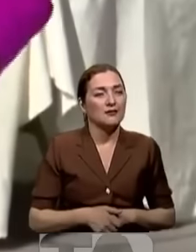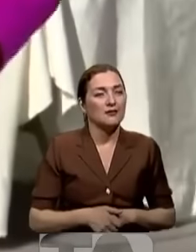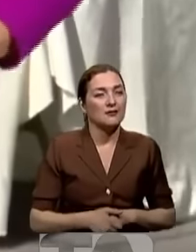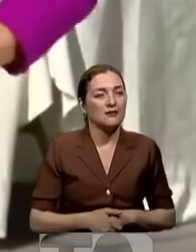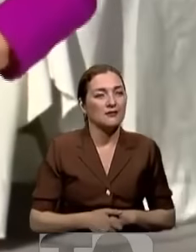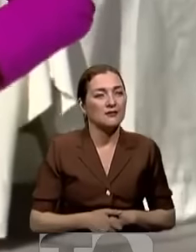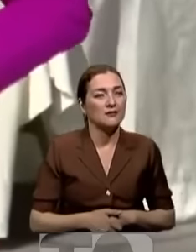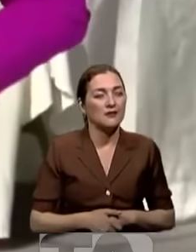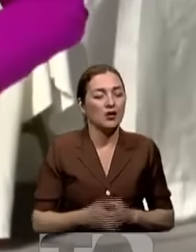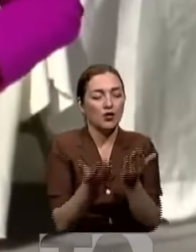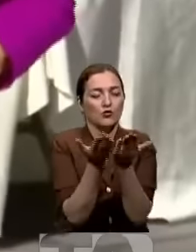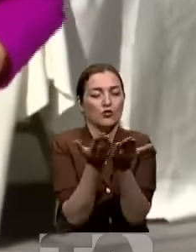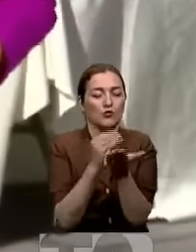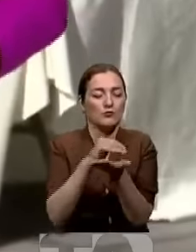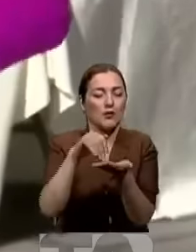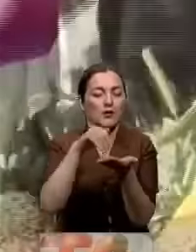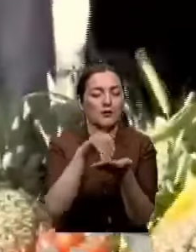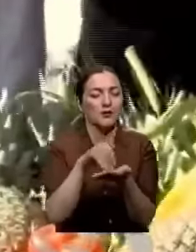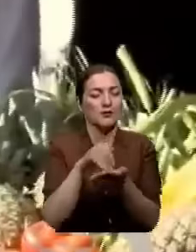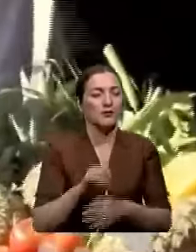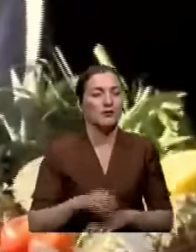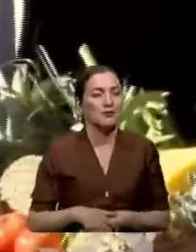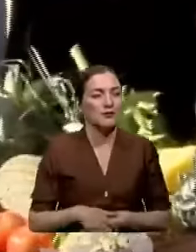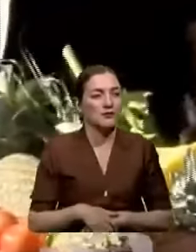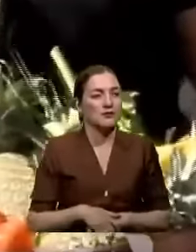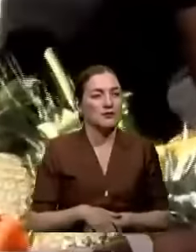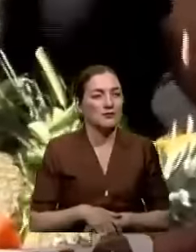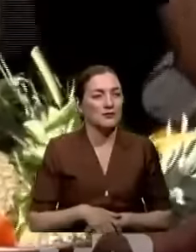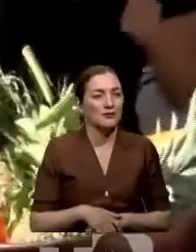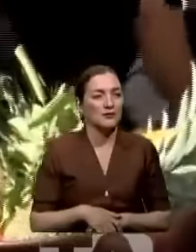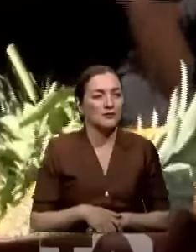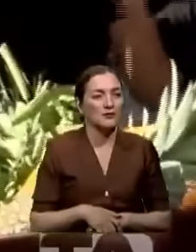desde Machachi, la Posada del Chagra.